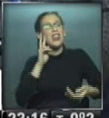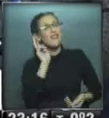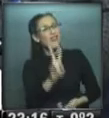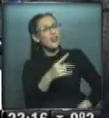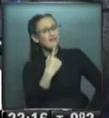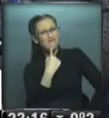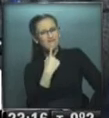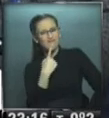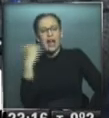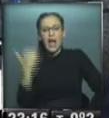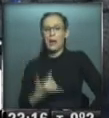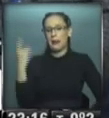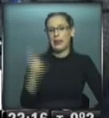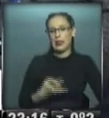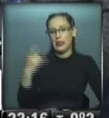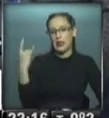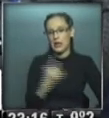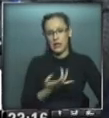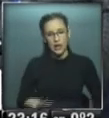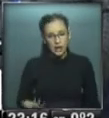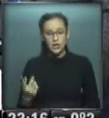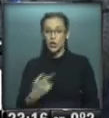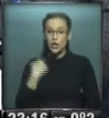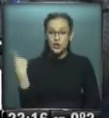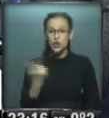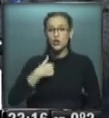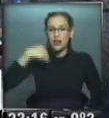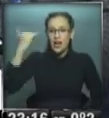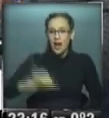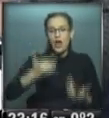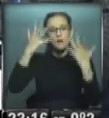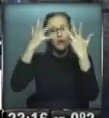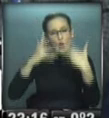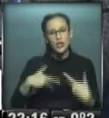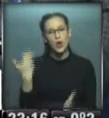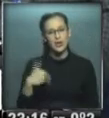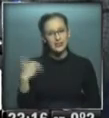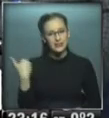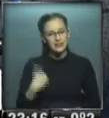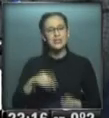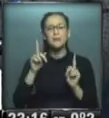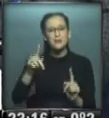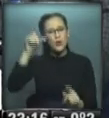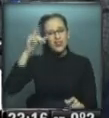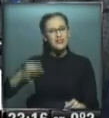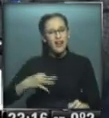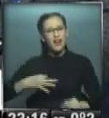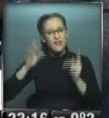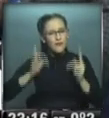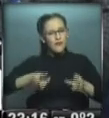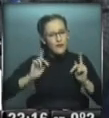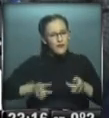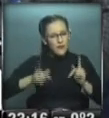hay mucha ficción y mucha promesa. Nosotros tenemos proyectos para la Argentina como los vinimos cumpliendo estos 10 años. Los proyectos tienen